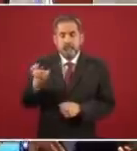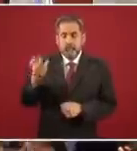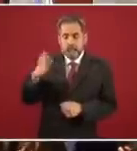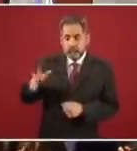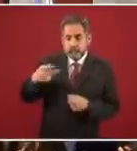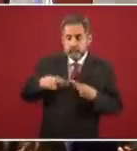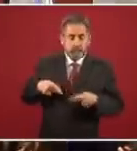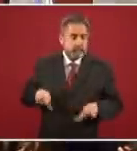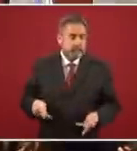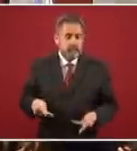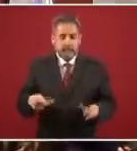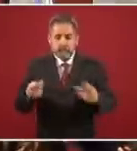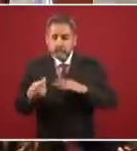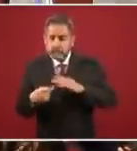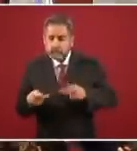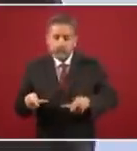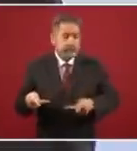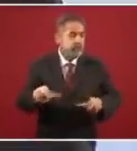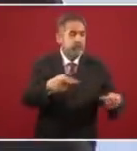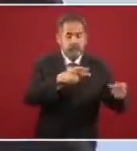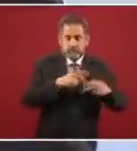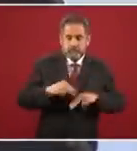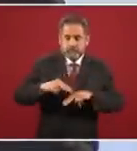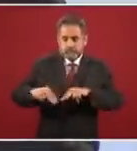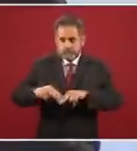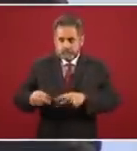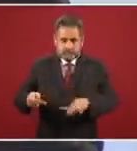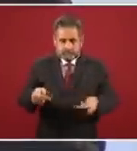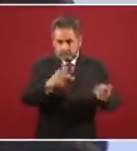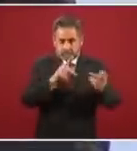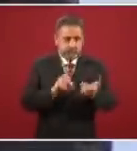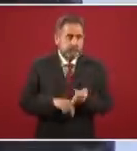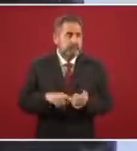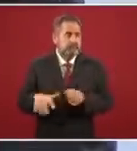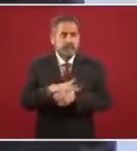vendedores ambulantes en el área metropolitana,